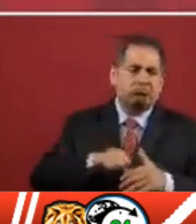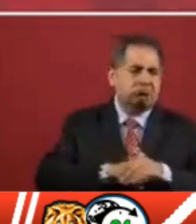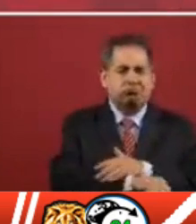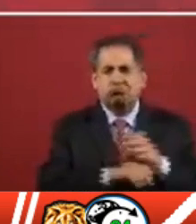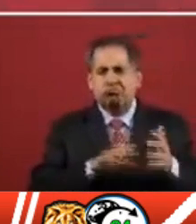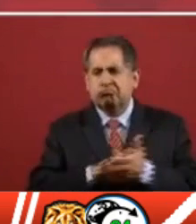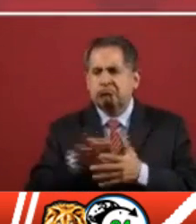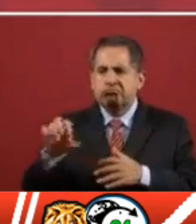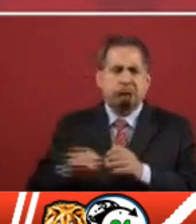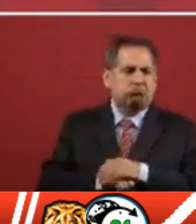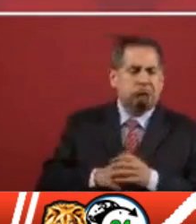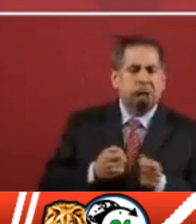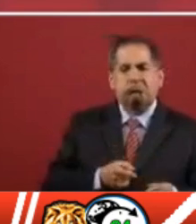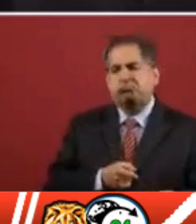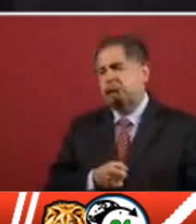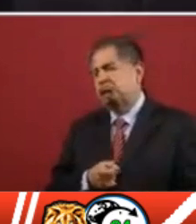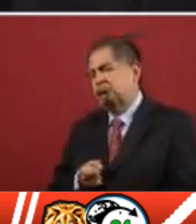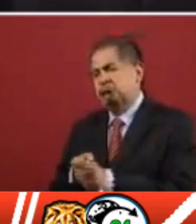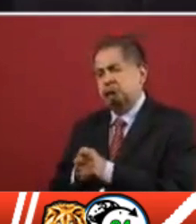y masacres.